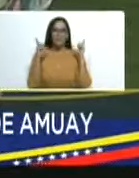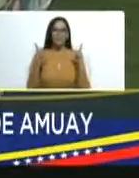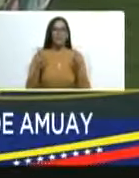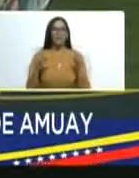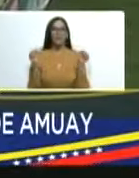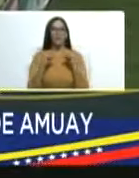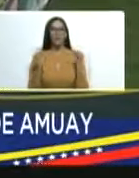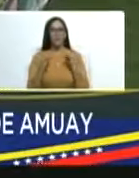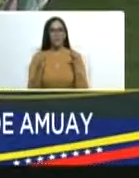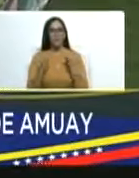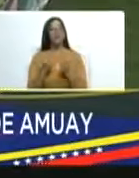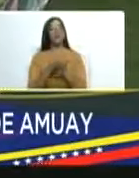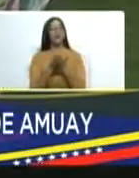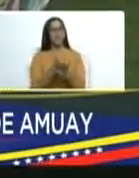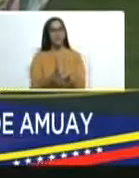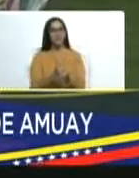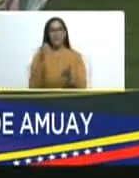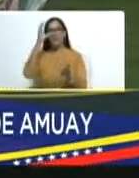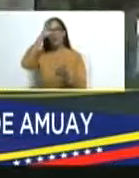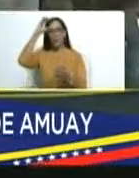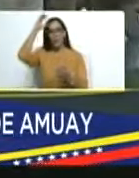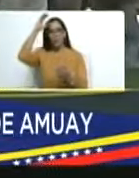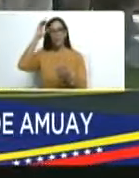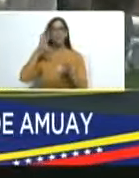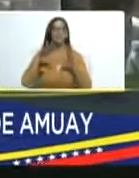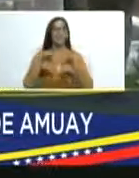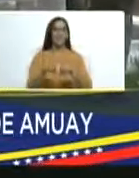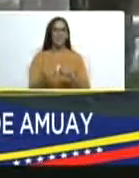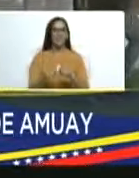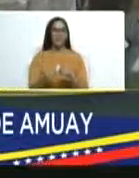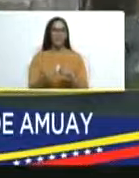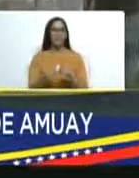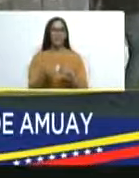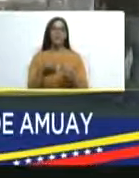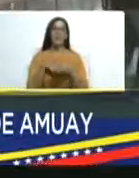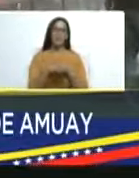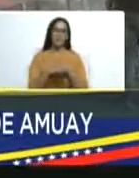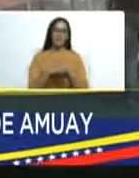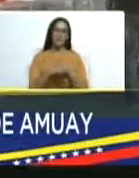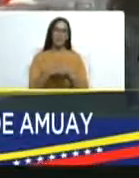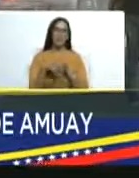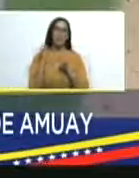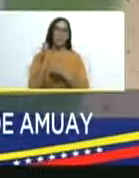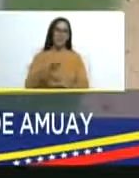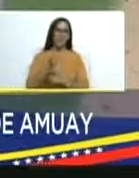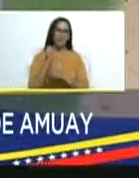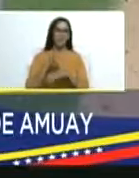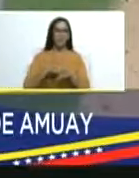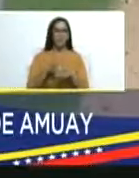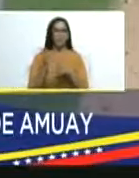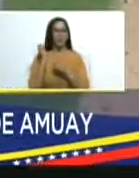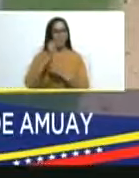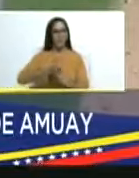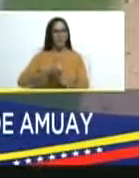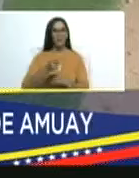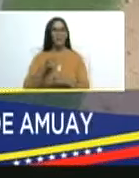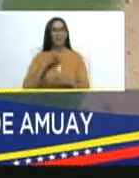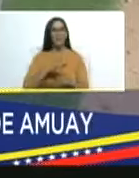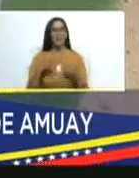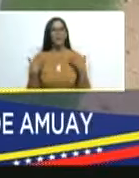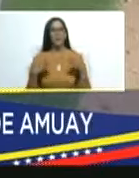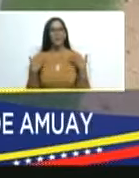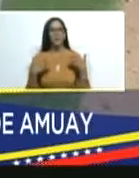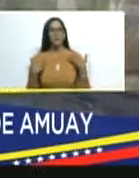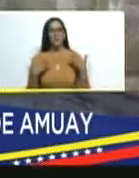frío, que va a ayudar la capacidad de captación y de almacenaje de los pescadores. Por eso los pescadores están muy